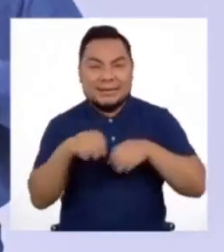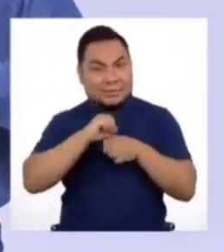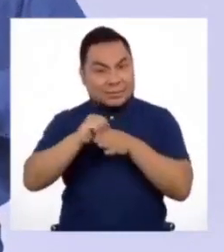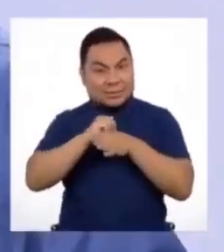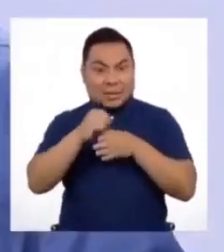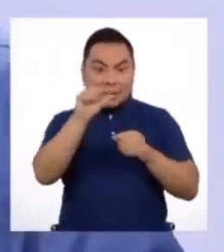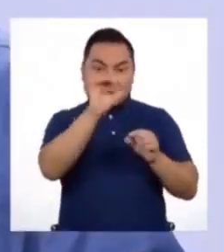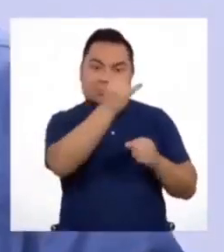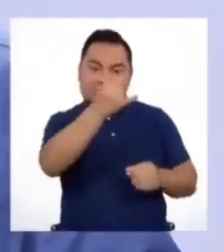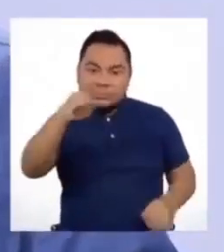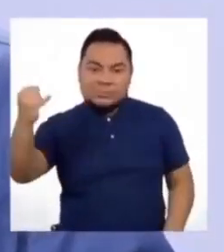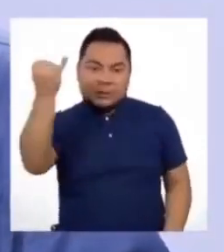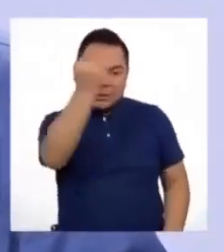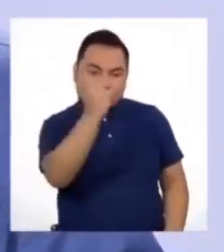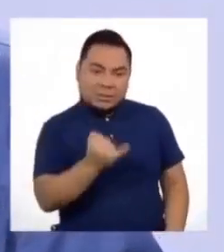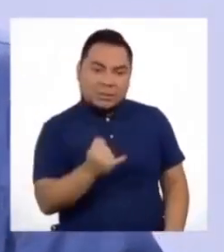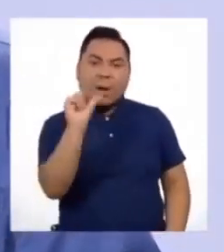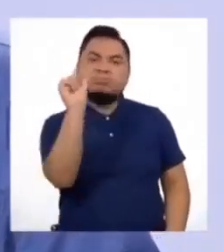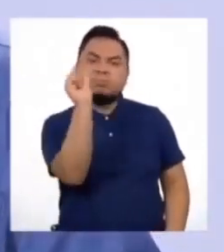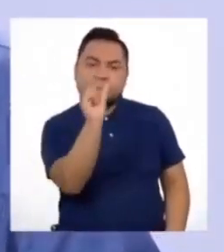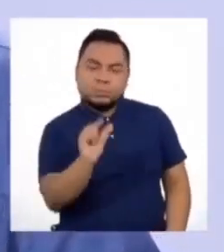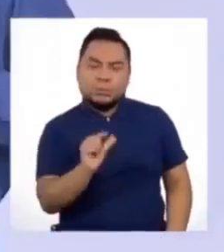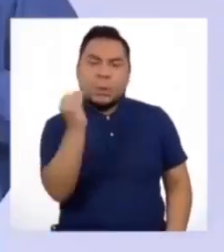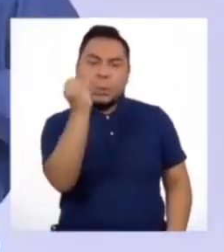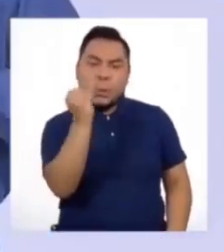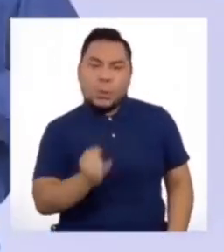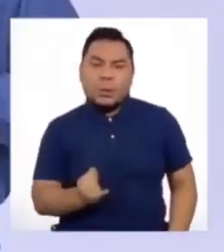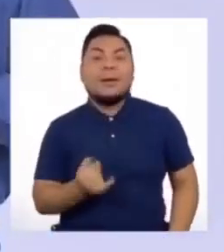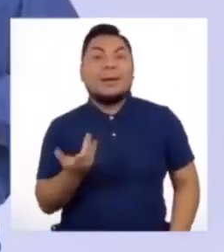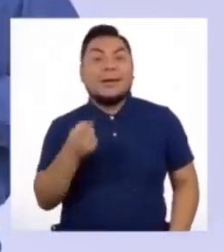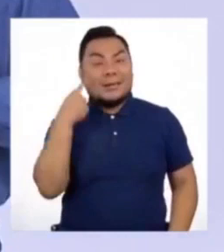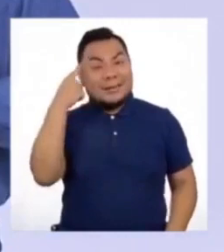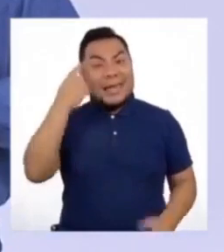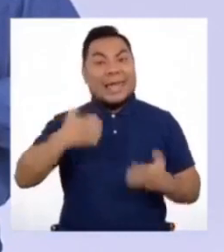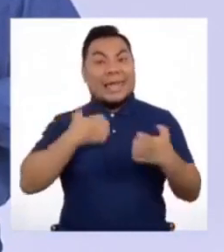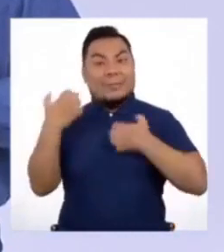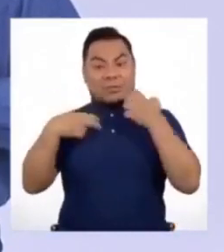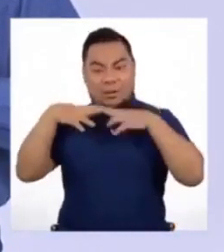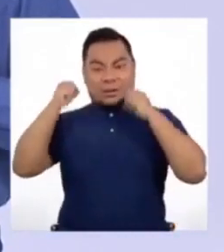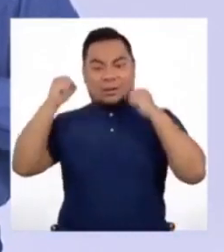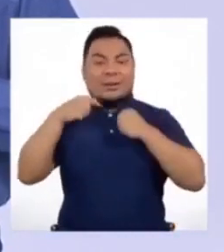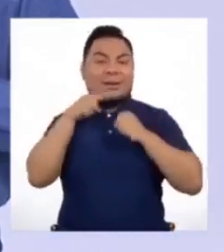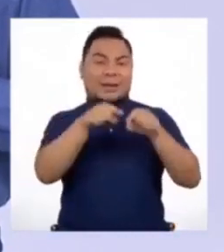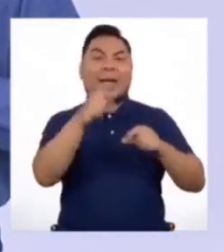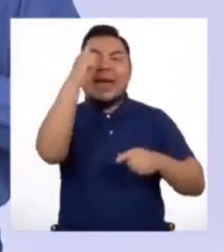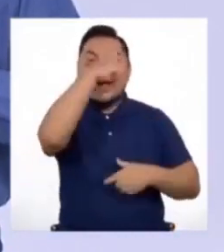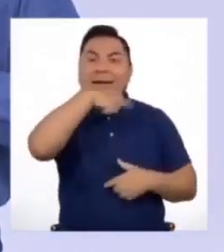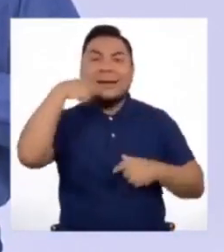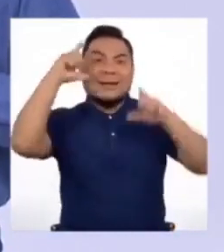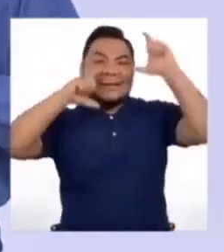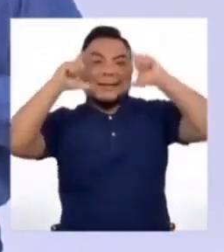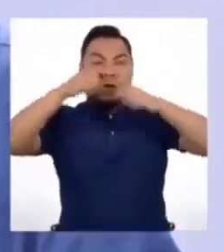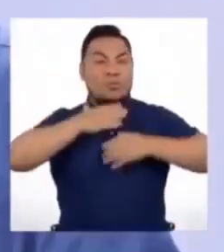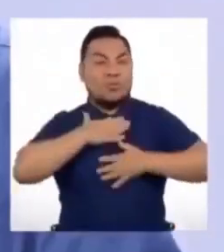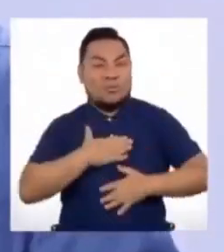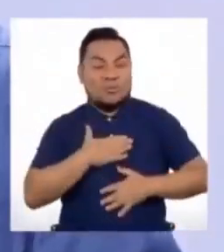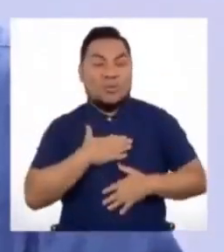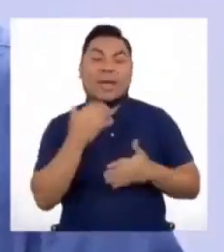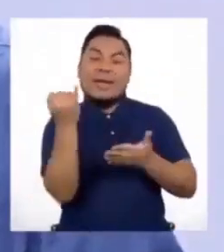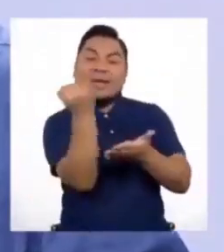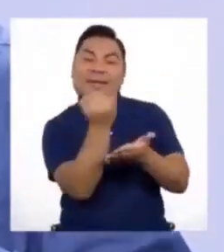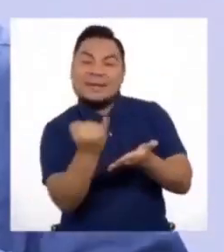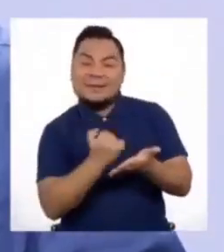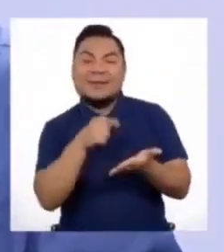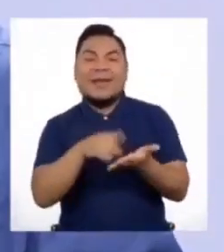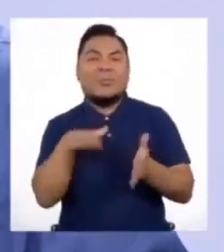de trazo y además hemos reconocido nuestras emociones a través de las expresiones del rostro y del cuerpo. El dibujo nos